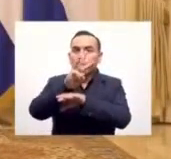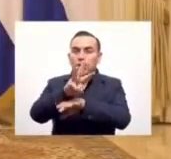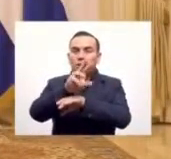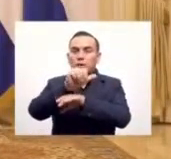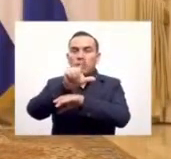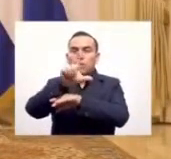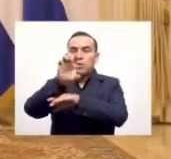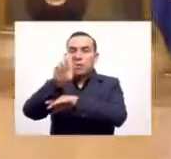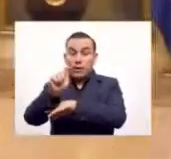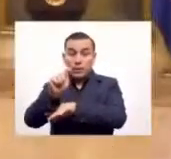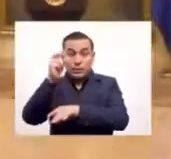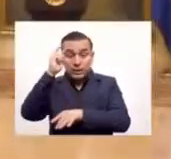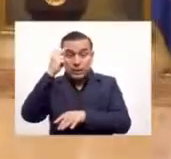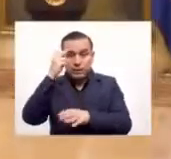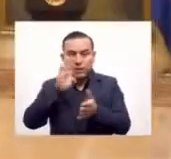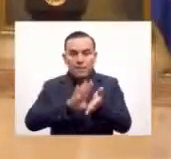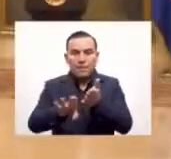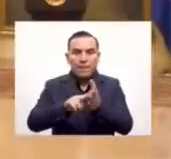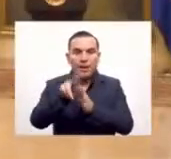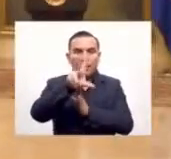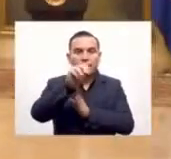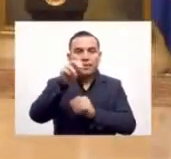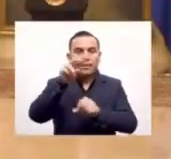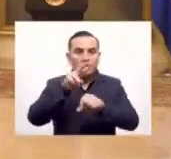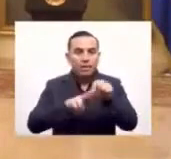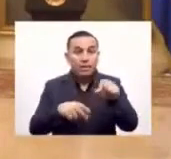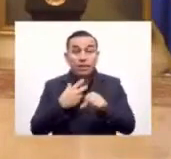que van a empezar a funcionar.